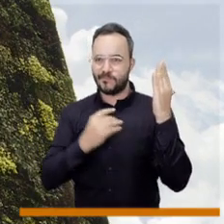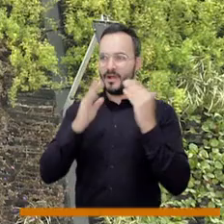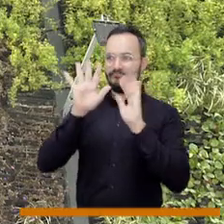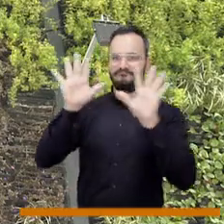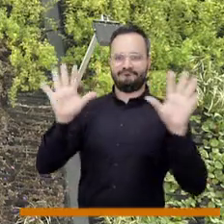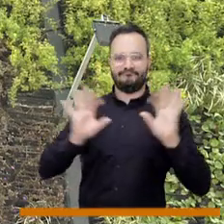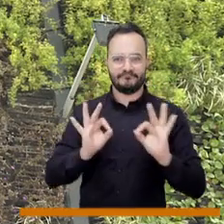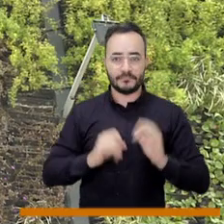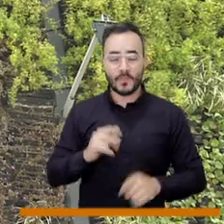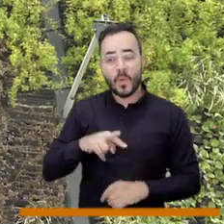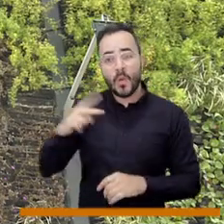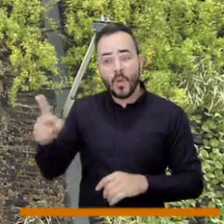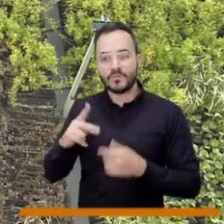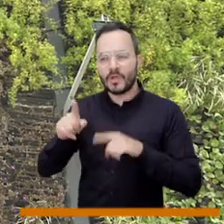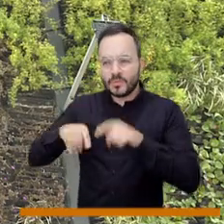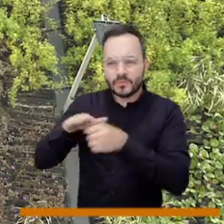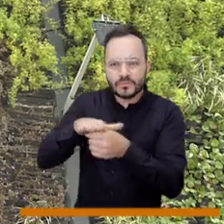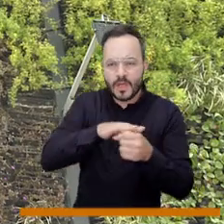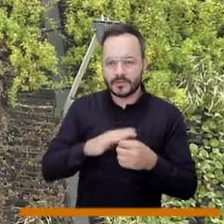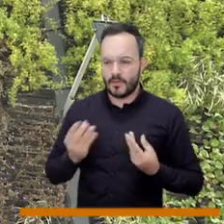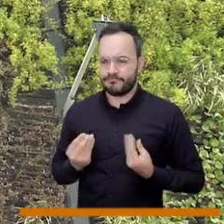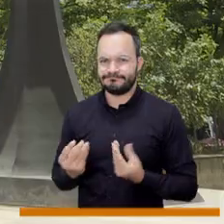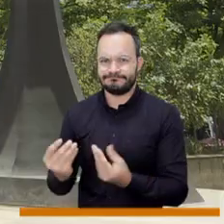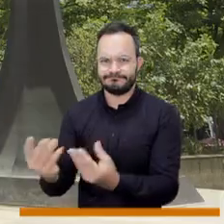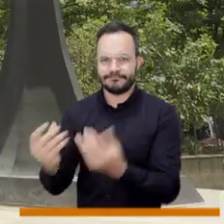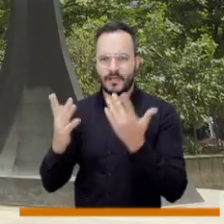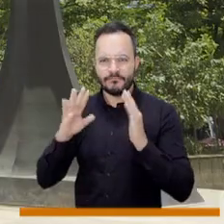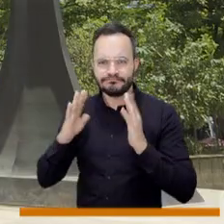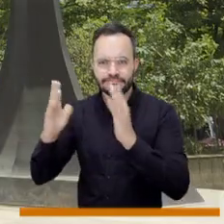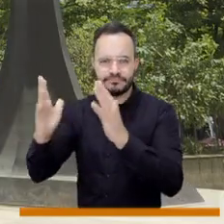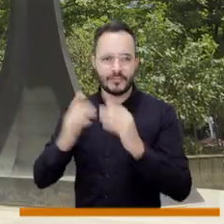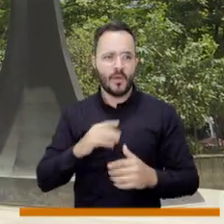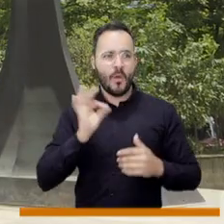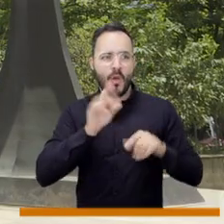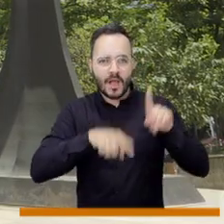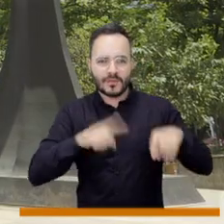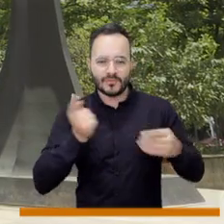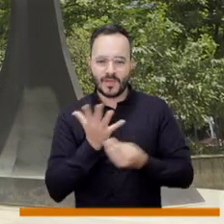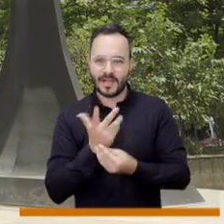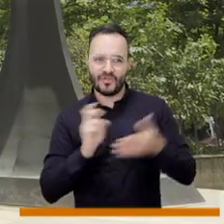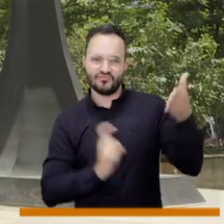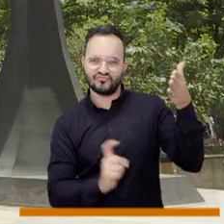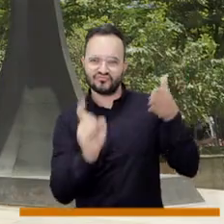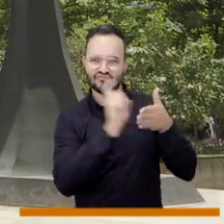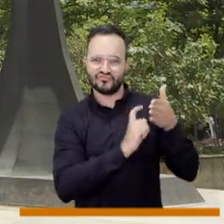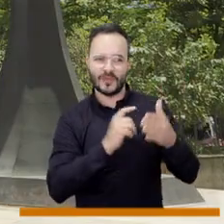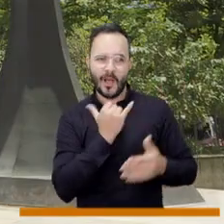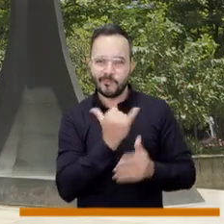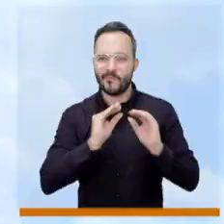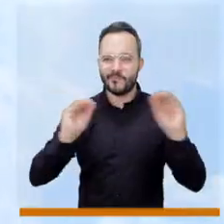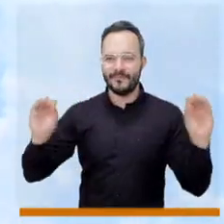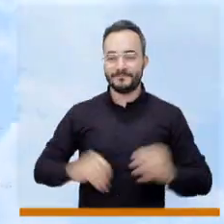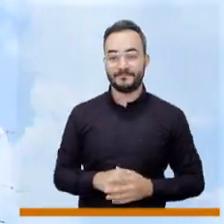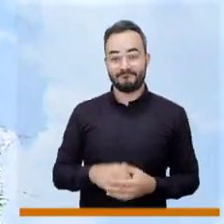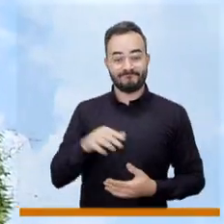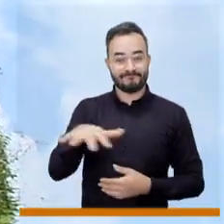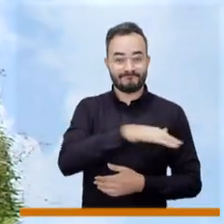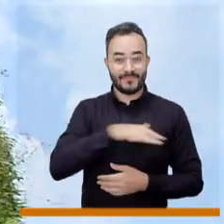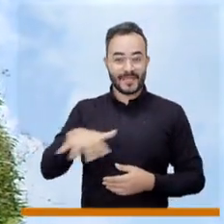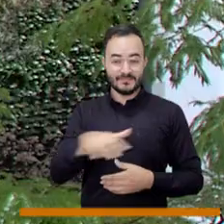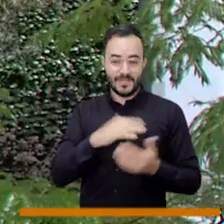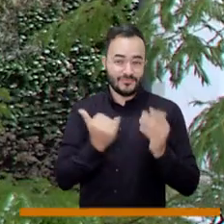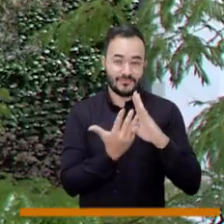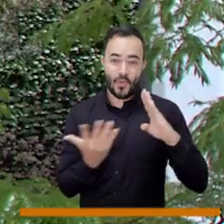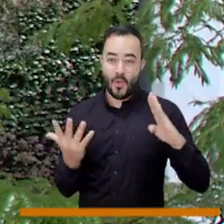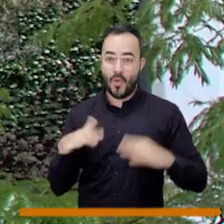De la misma forma se hicieron intervenciones en barrios y corredores especiales de ciudad con arte urbano. Embellecer el espacio